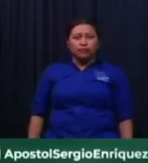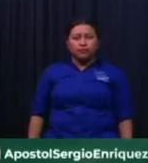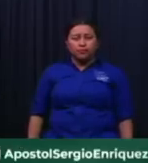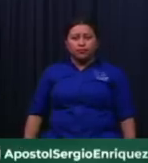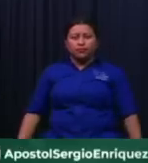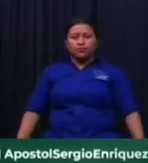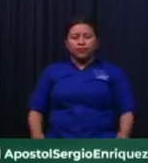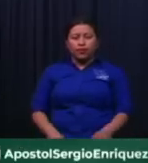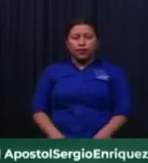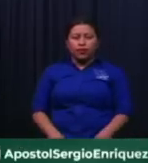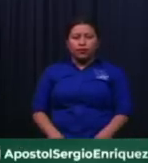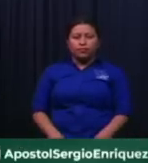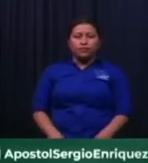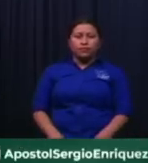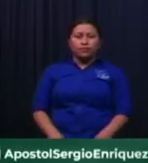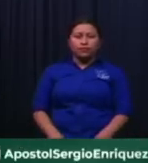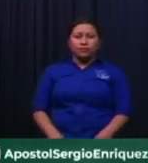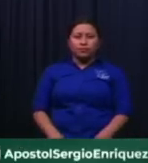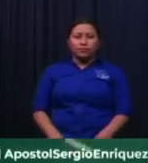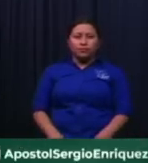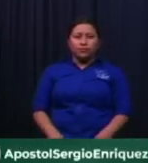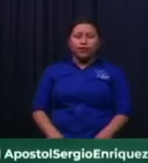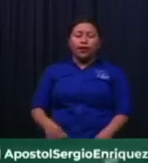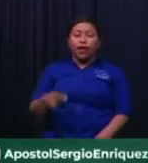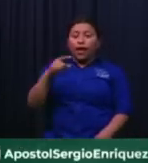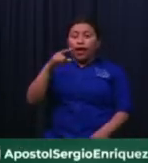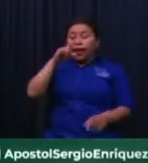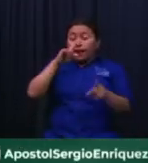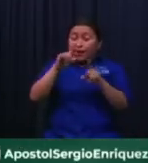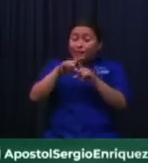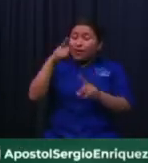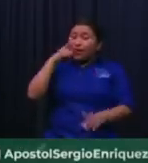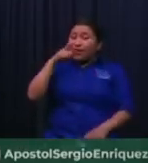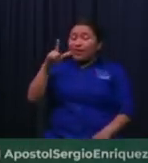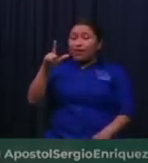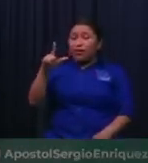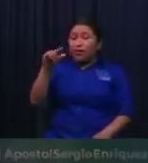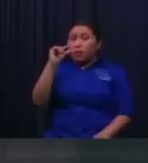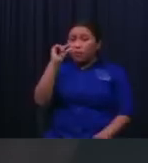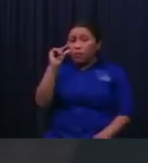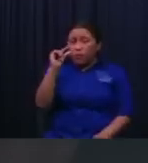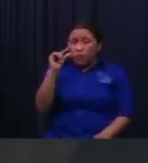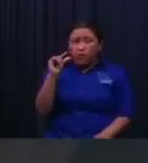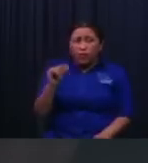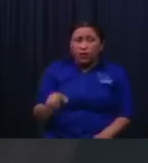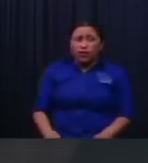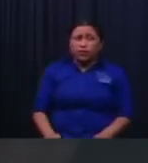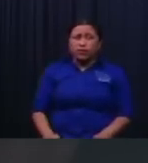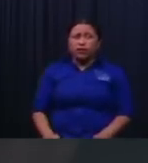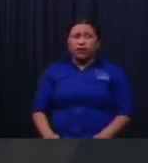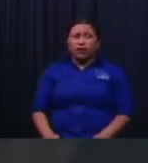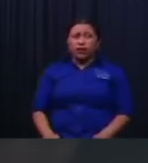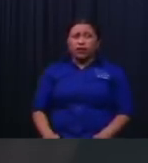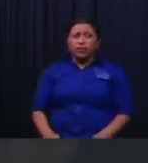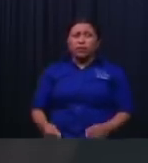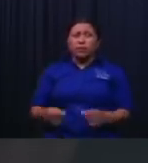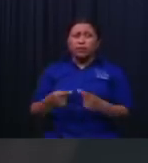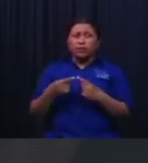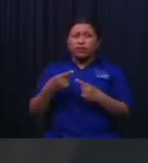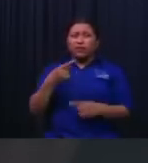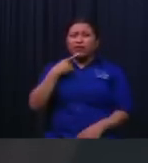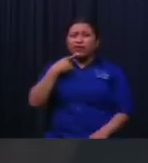Dice, así también la lengua es un miembro pequeño, pero puede alardear de grandes